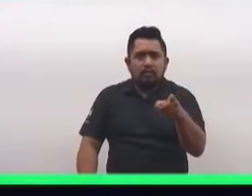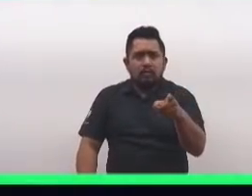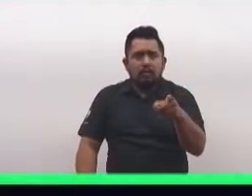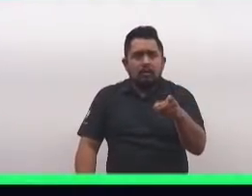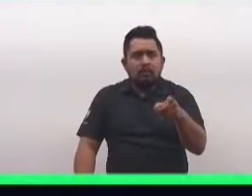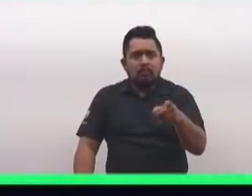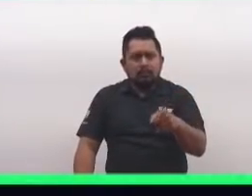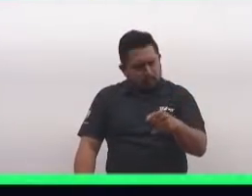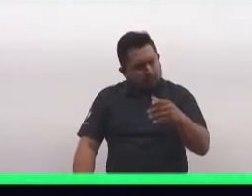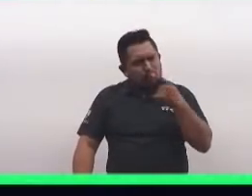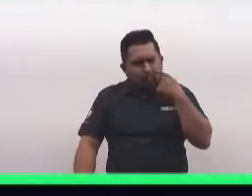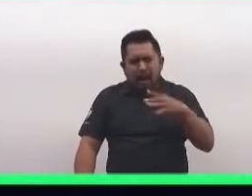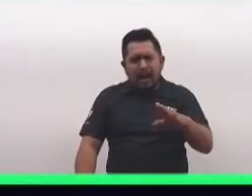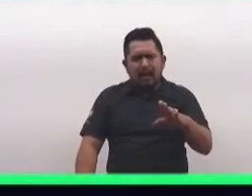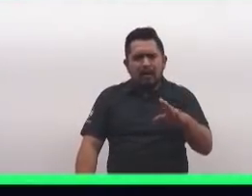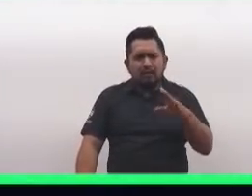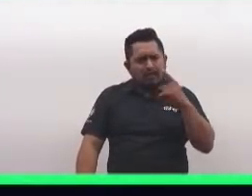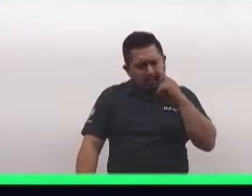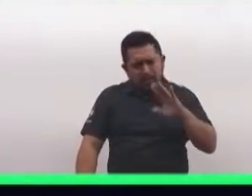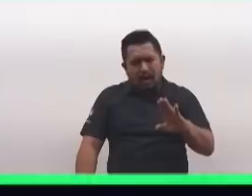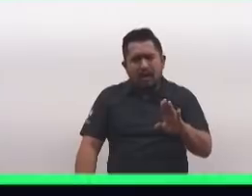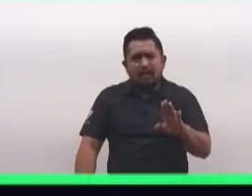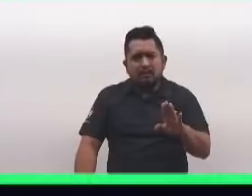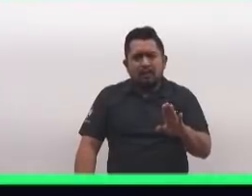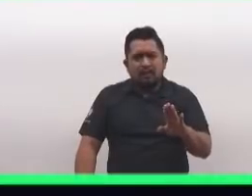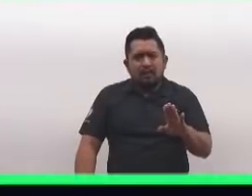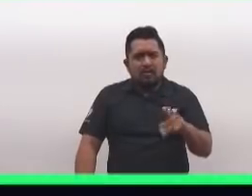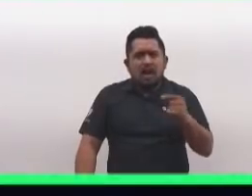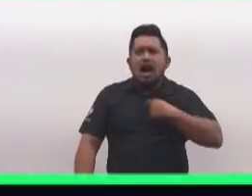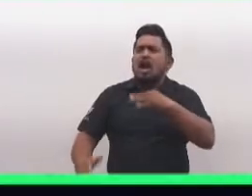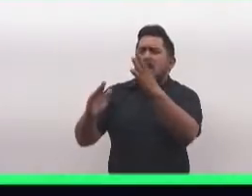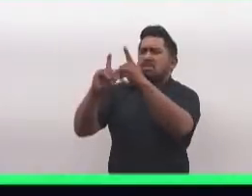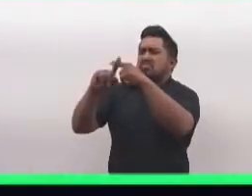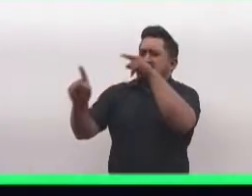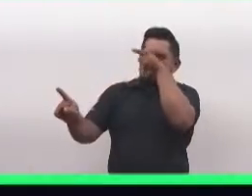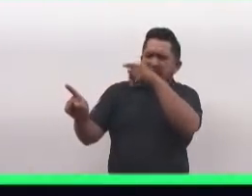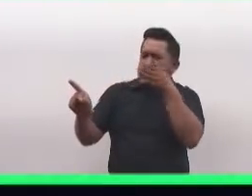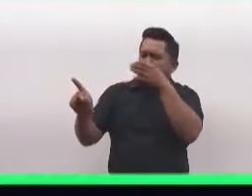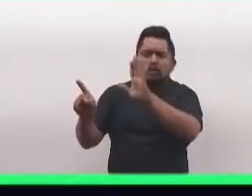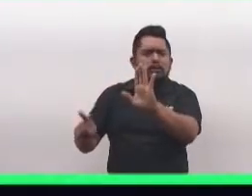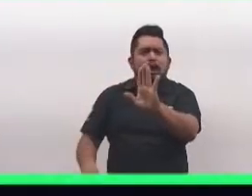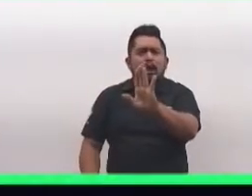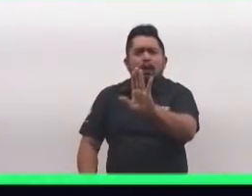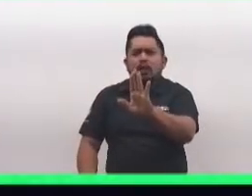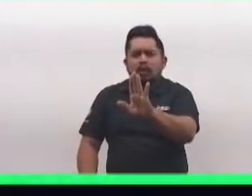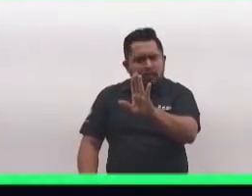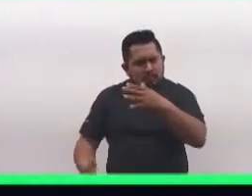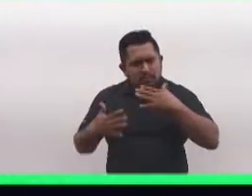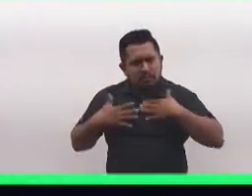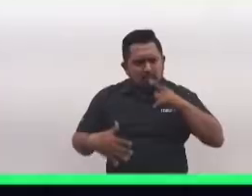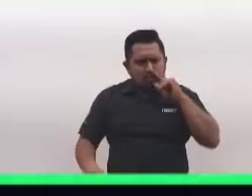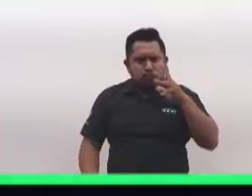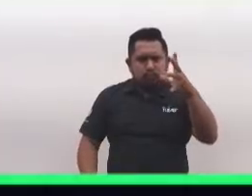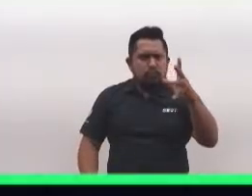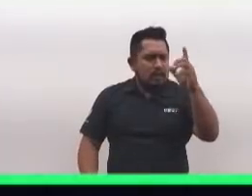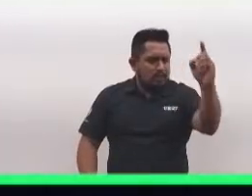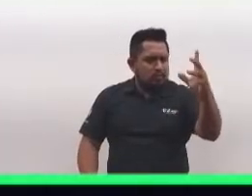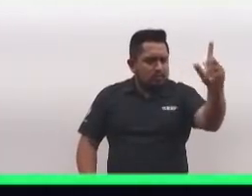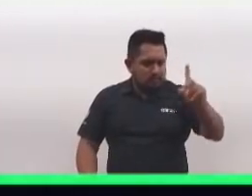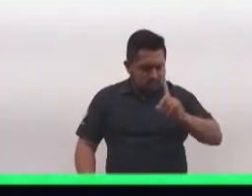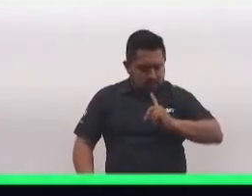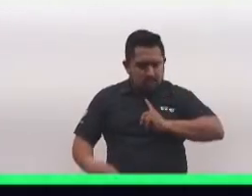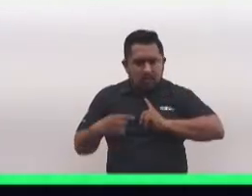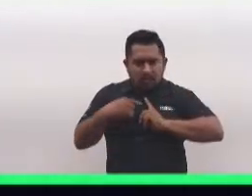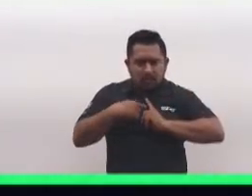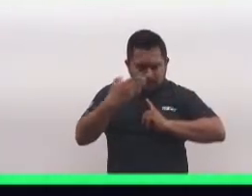inténtalo no no te claves que la iglesia que el evento no te cree no intentarlo una